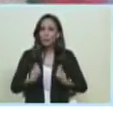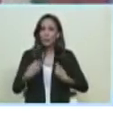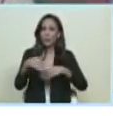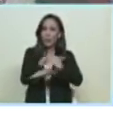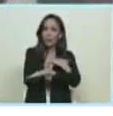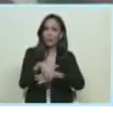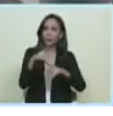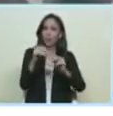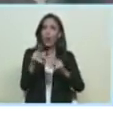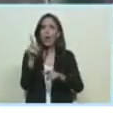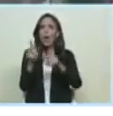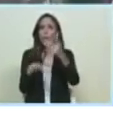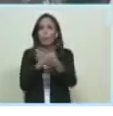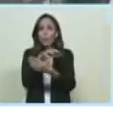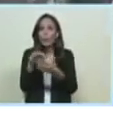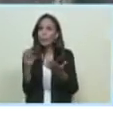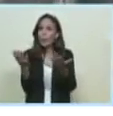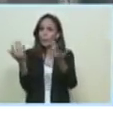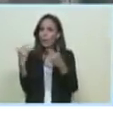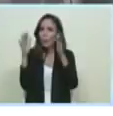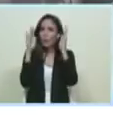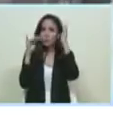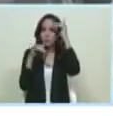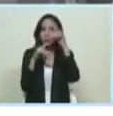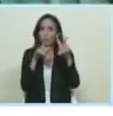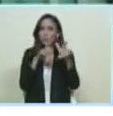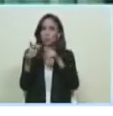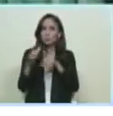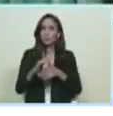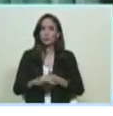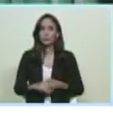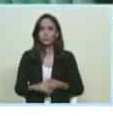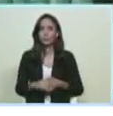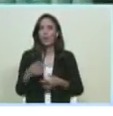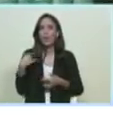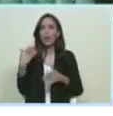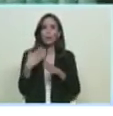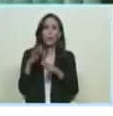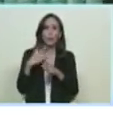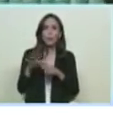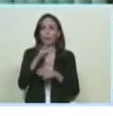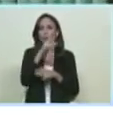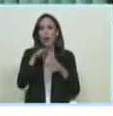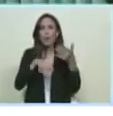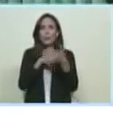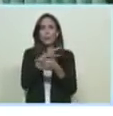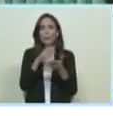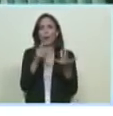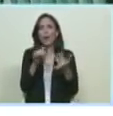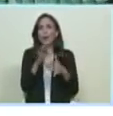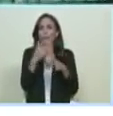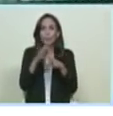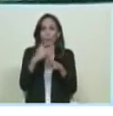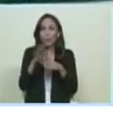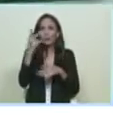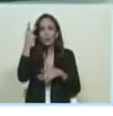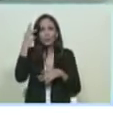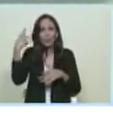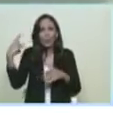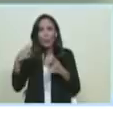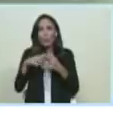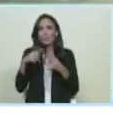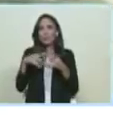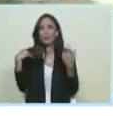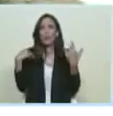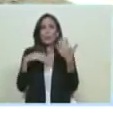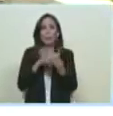El que tenga un problema, vamos a atenderlo. Así sea un problema psicológico, psiquiátrico, social, grave,